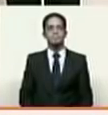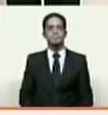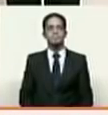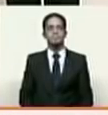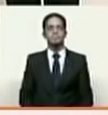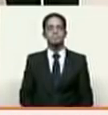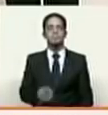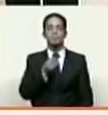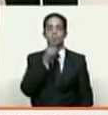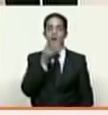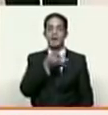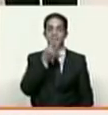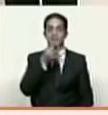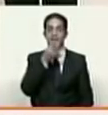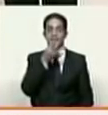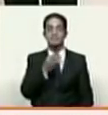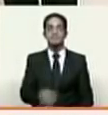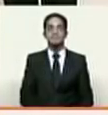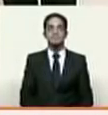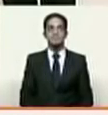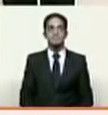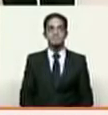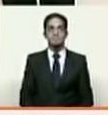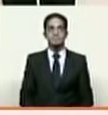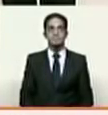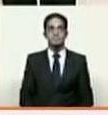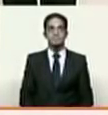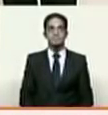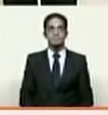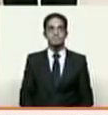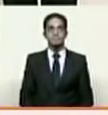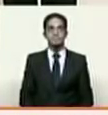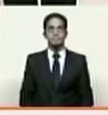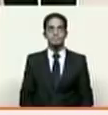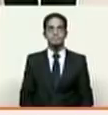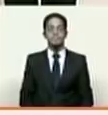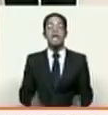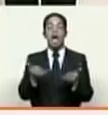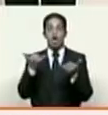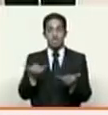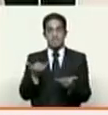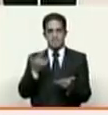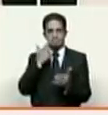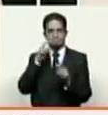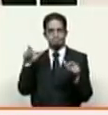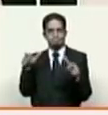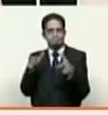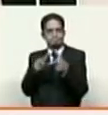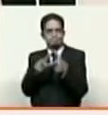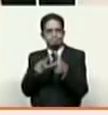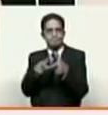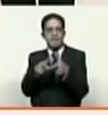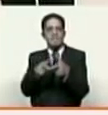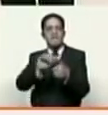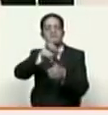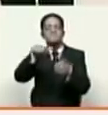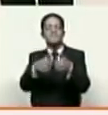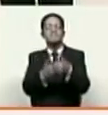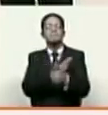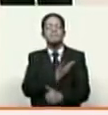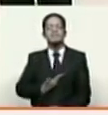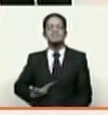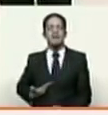Muy buenas tardes. Bueno, hemos sostenido en efecto un consejo de vicepresidentes del gobierno